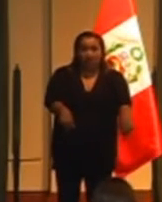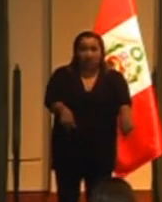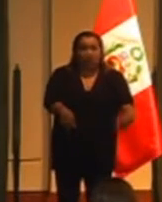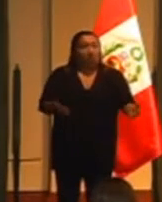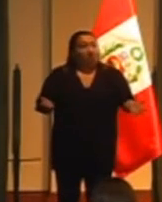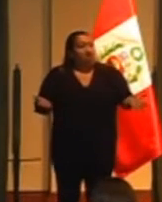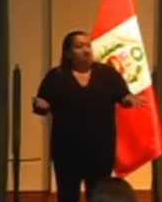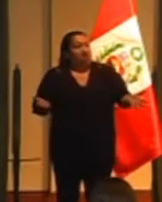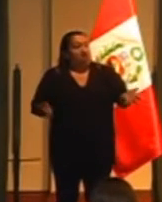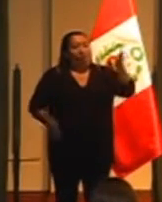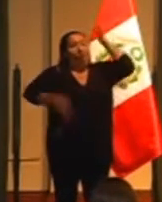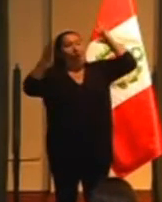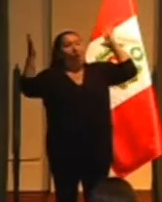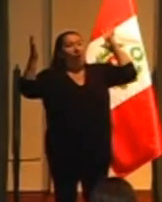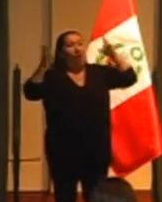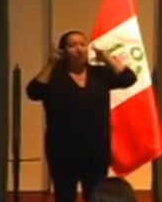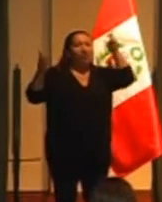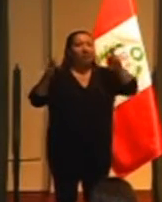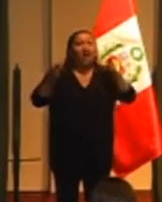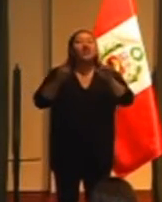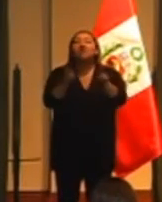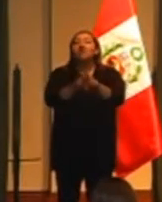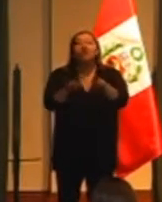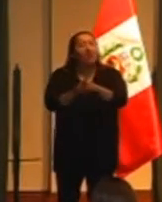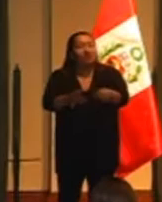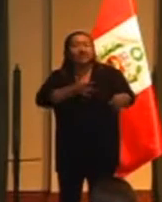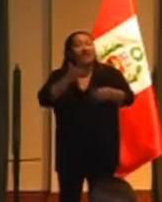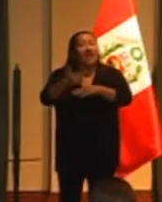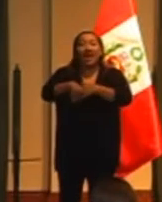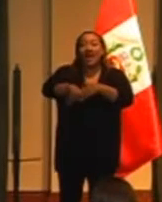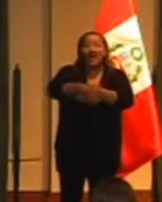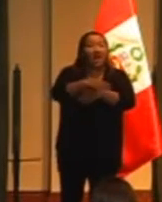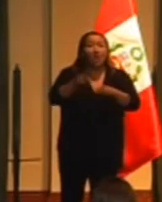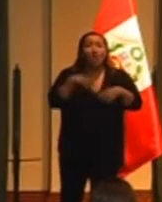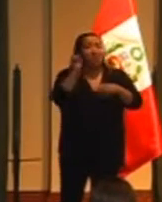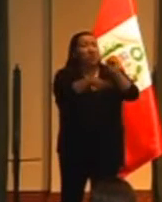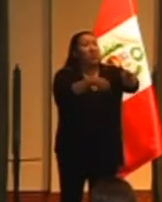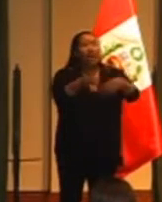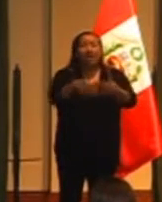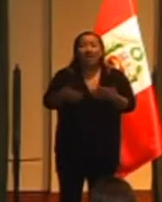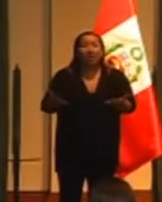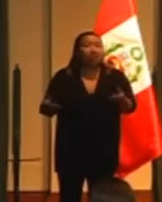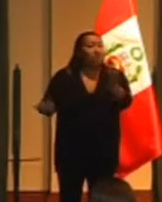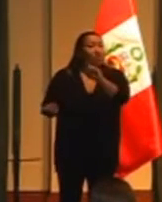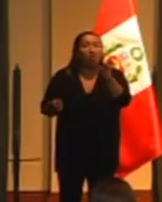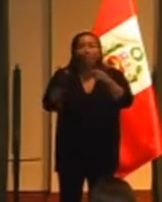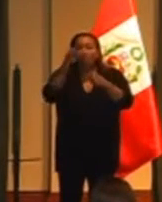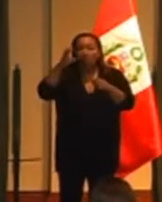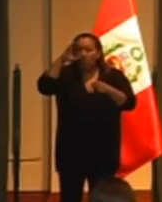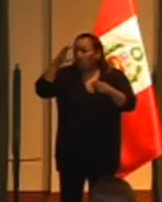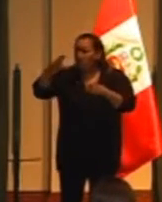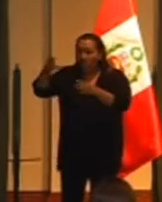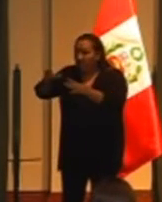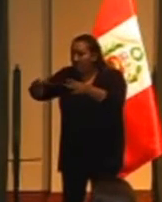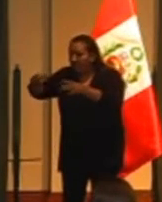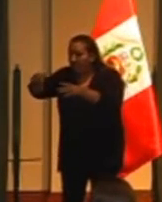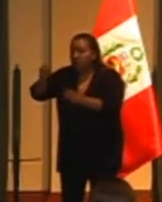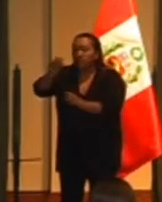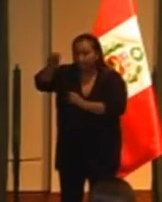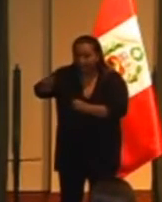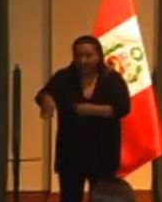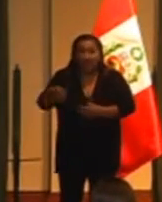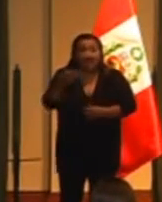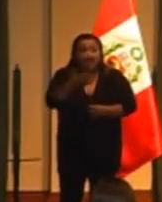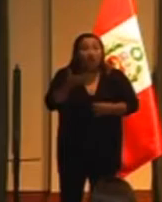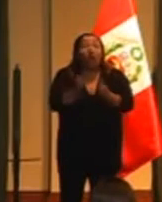como un escándalo, ¿no? Lo mismo sentimos en la calle. No tiramos las cosas, buscamos un tacho. Y a veces también estas cosas